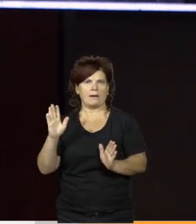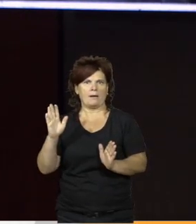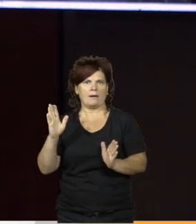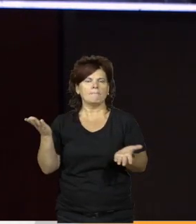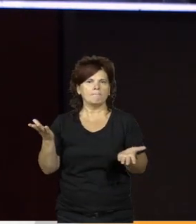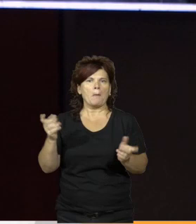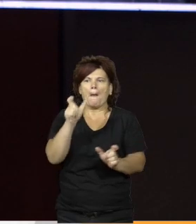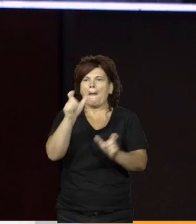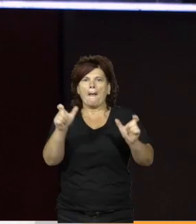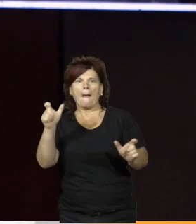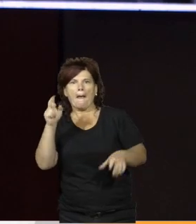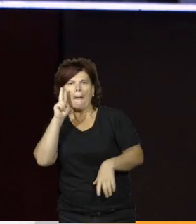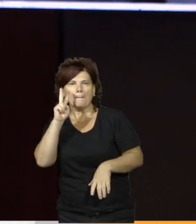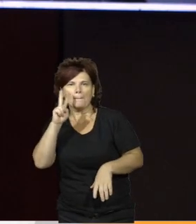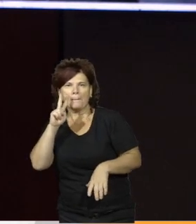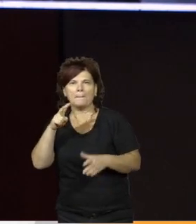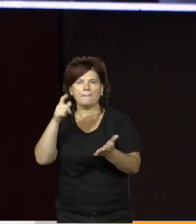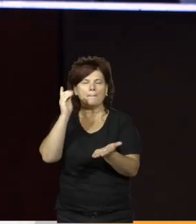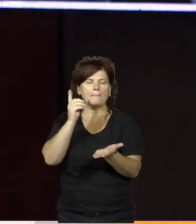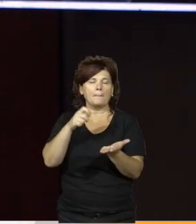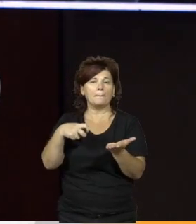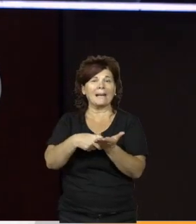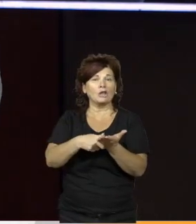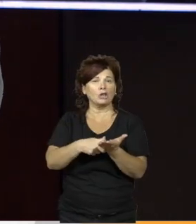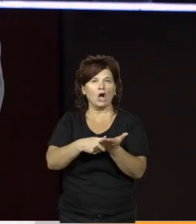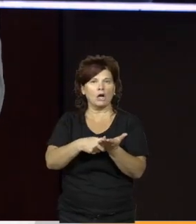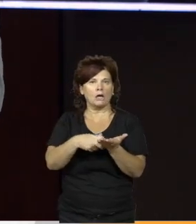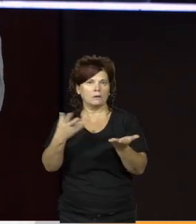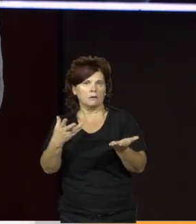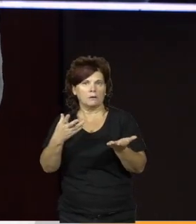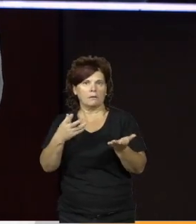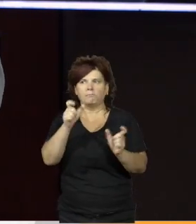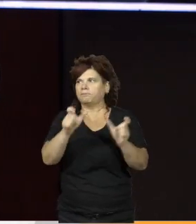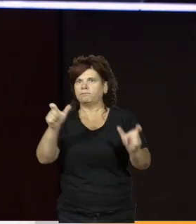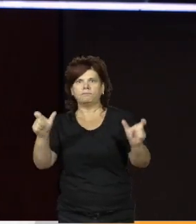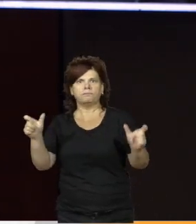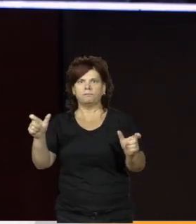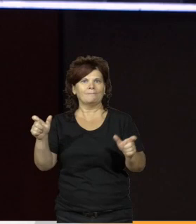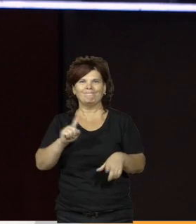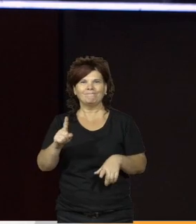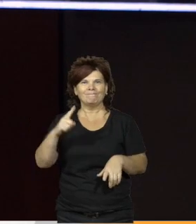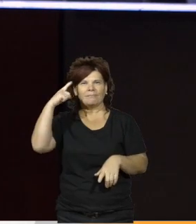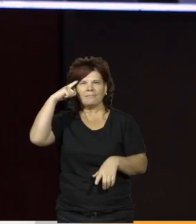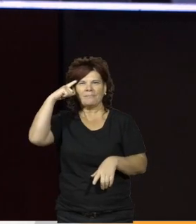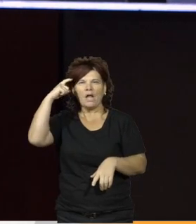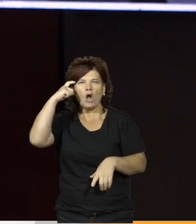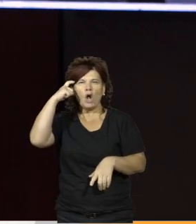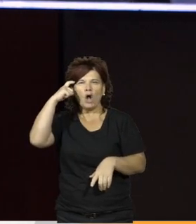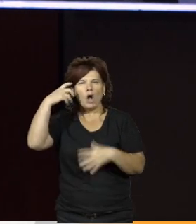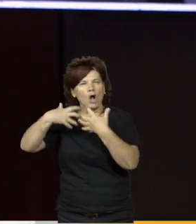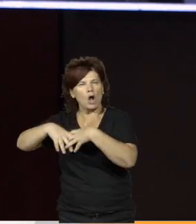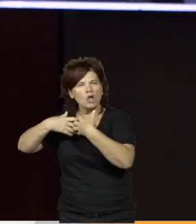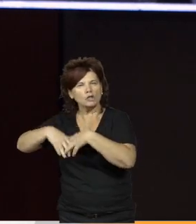de inspectores si no tenemos una toma de conciencia de nuestra sociedad. Y en eso entra otra pata, porque los